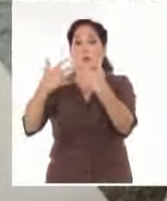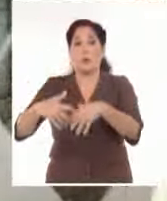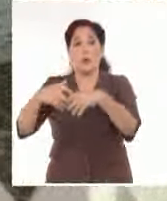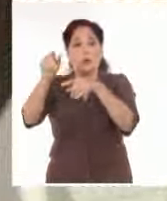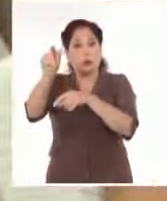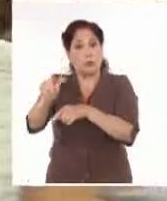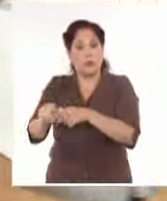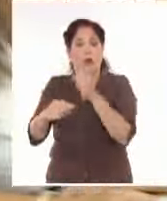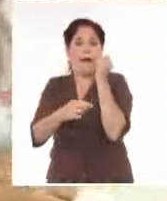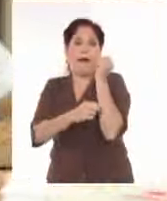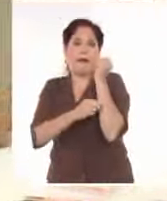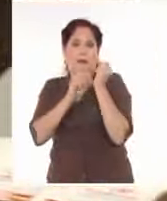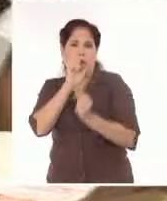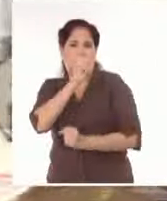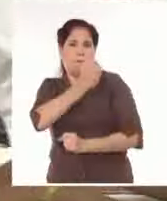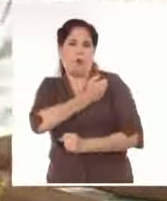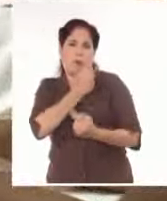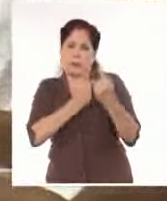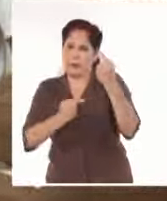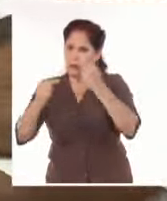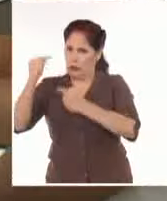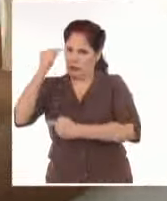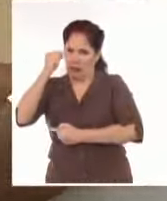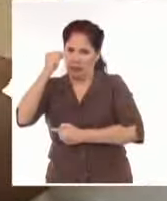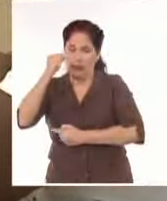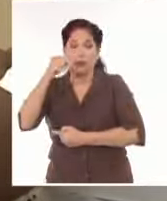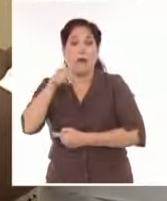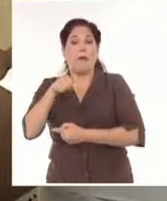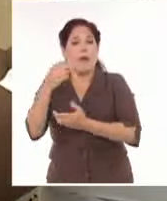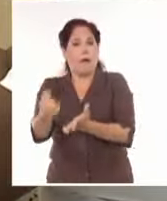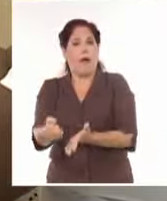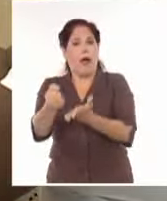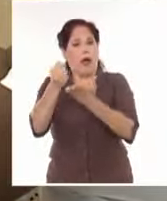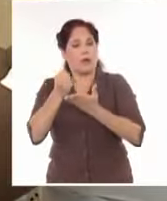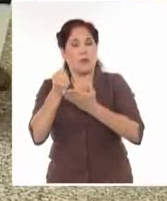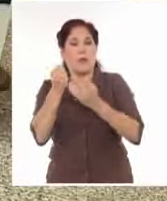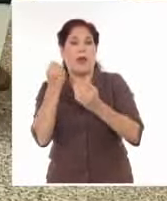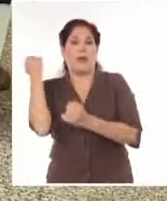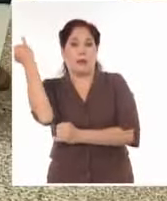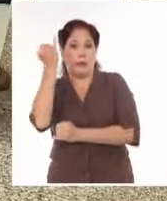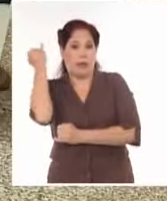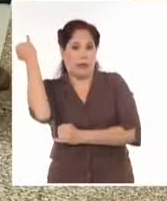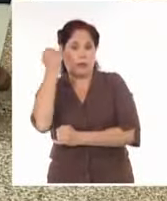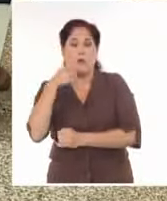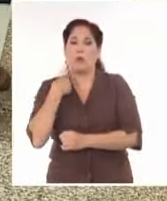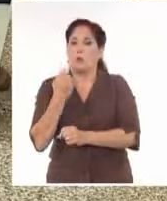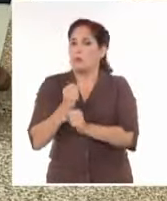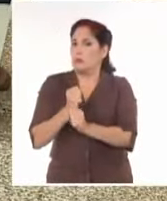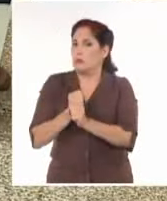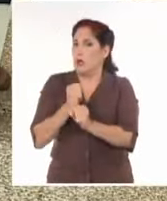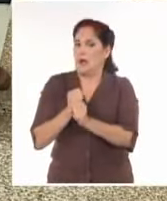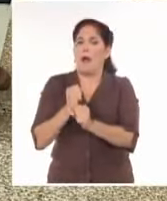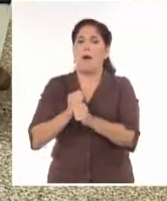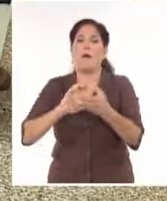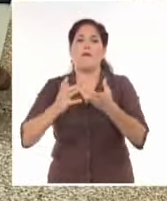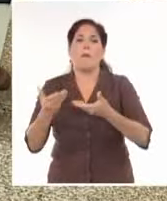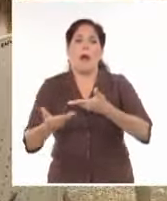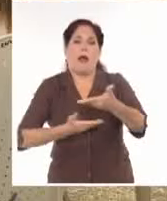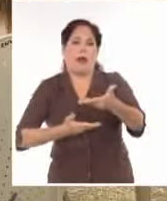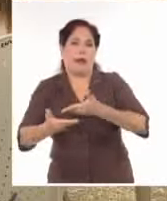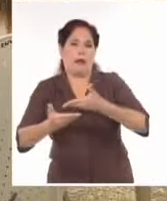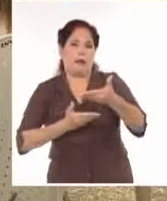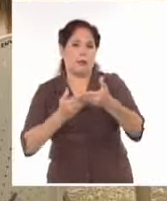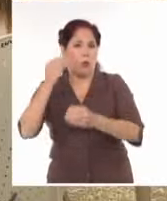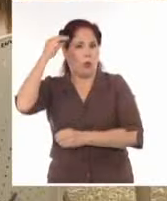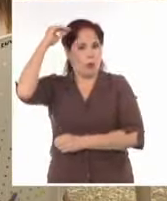de carne de cerdo. En el caso de la colaboración internacional, estamos trabajando los sistemas de gestión de conocimiento,